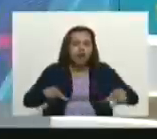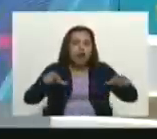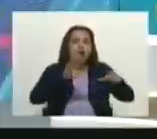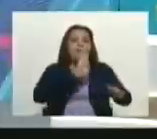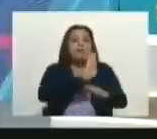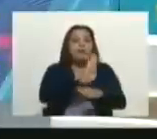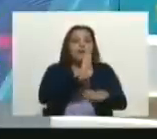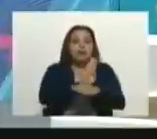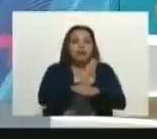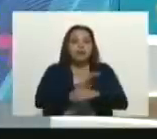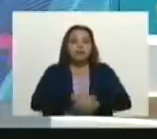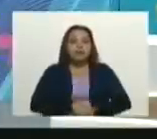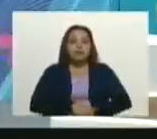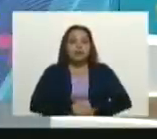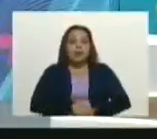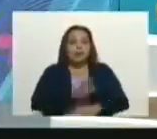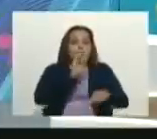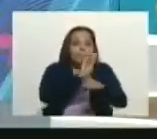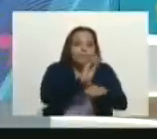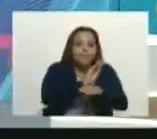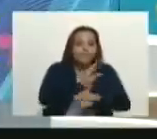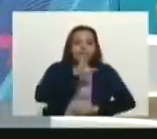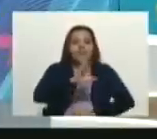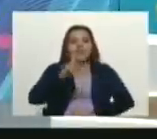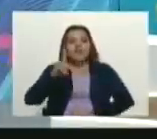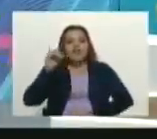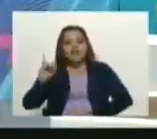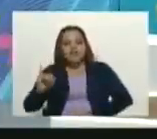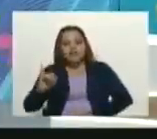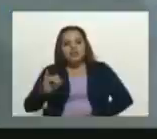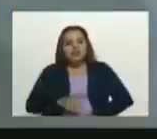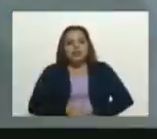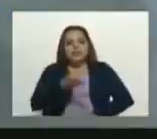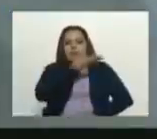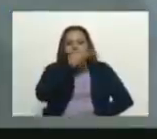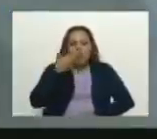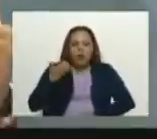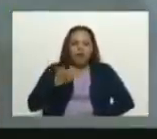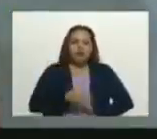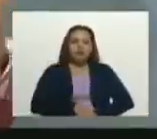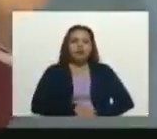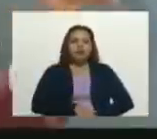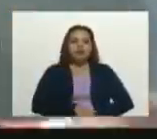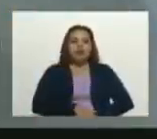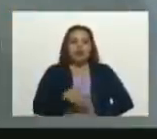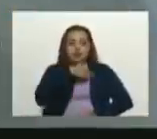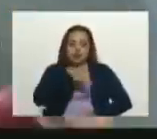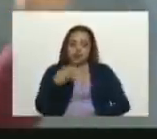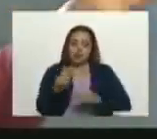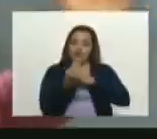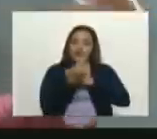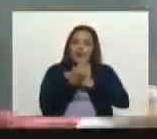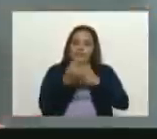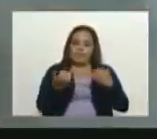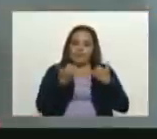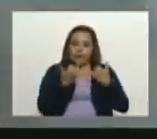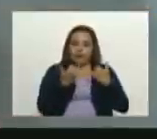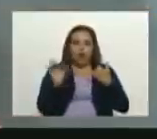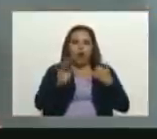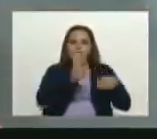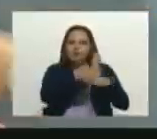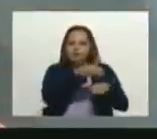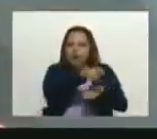cuidar, cuidar el CDI, cuidar el CRI, mejor que lo que nos cuidamos nosotros, pues, o cuidas tu casa.